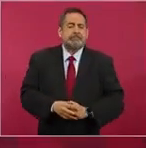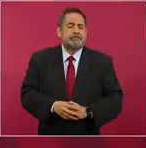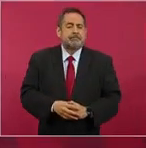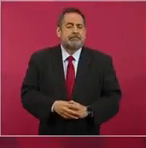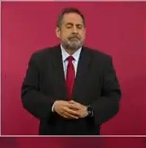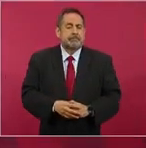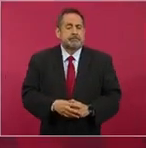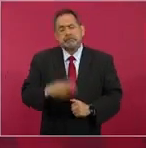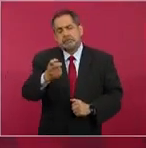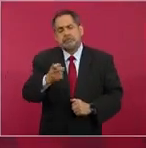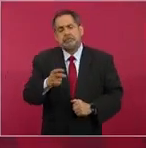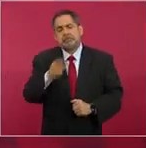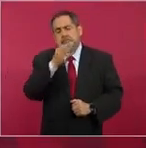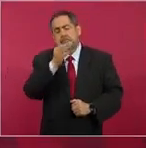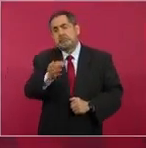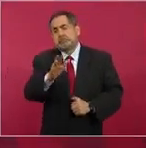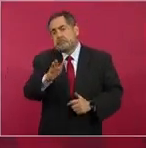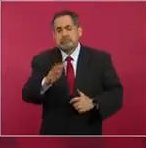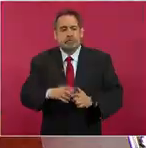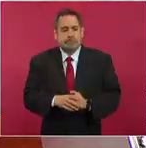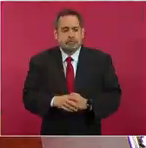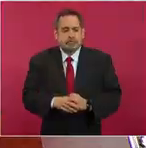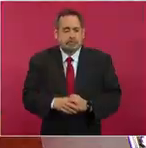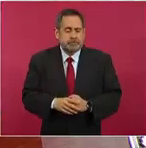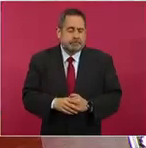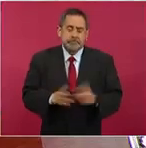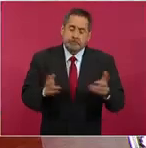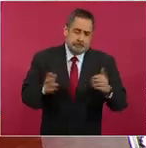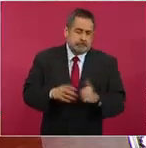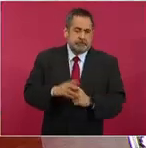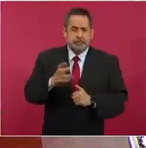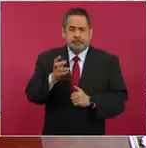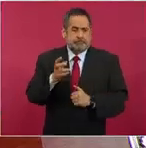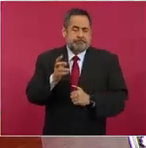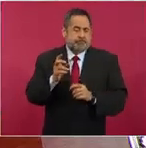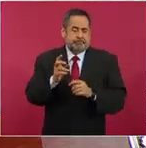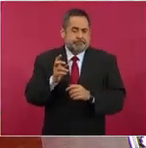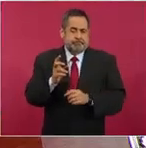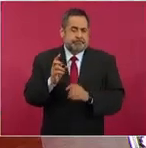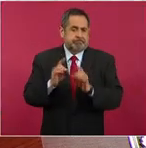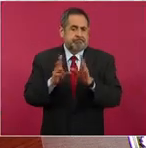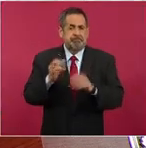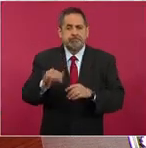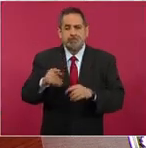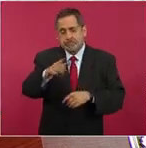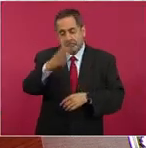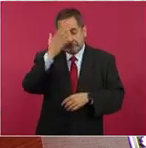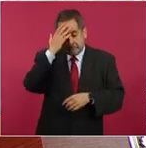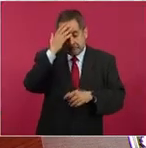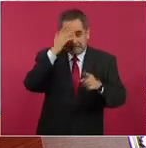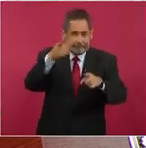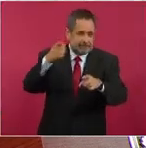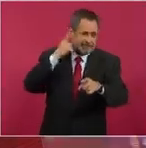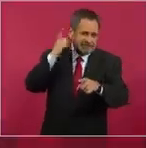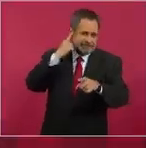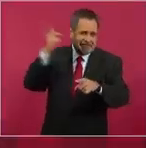Y eso es lo que sucedió, pero es un fenómeno. Ahora con lo de Ucrania,